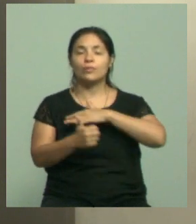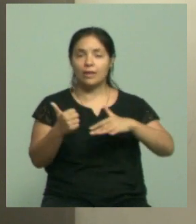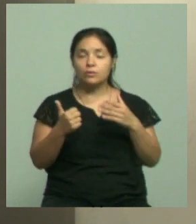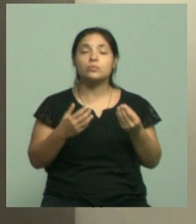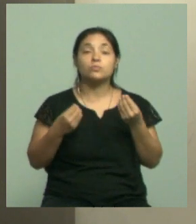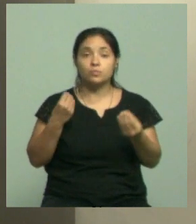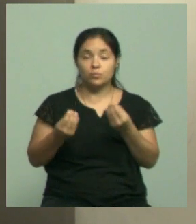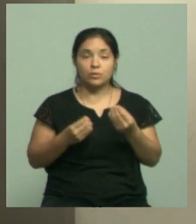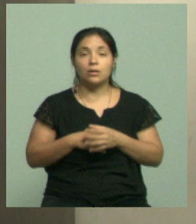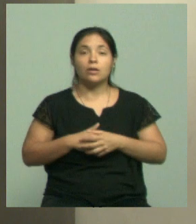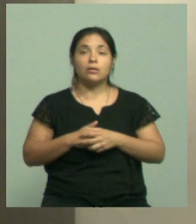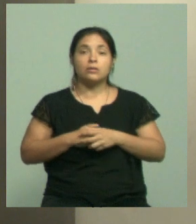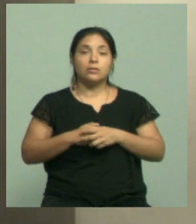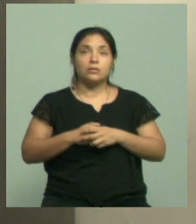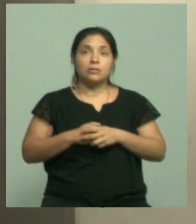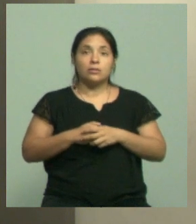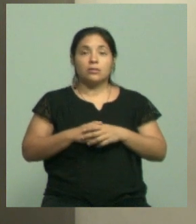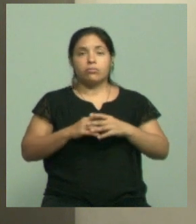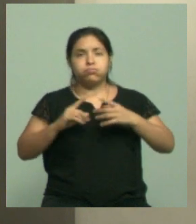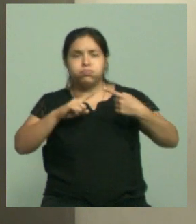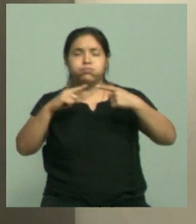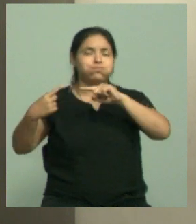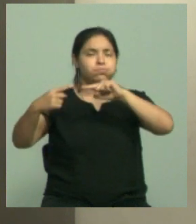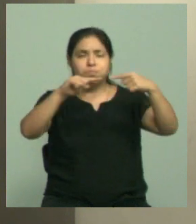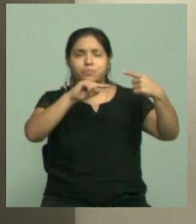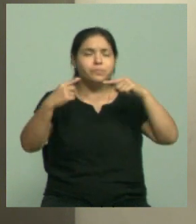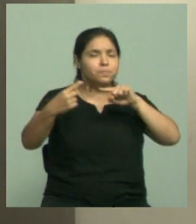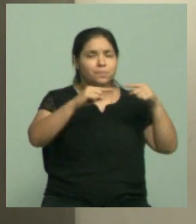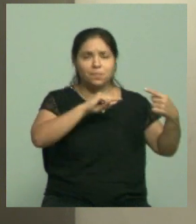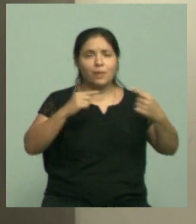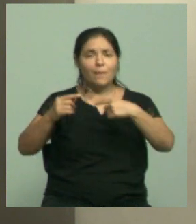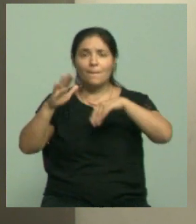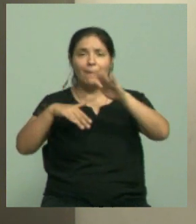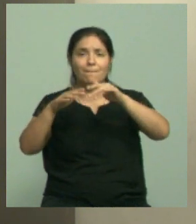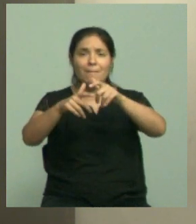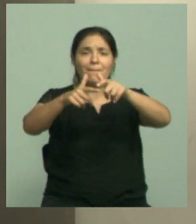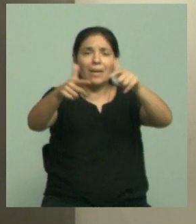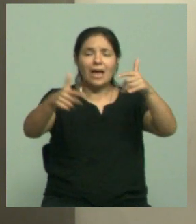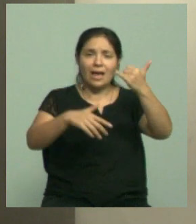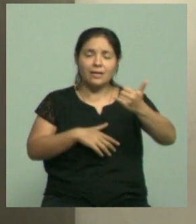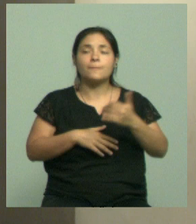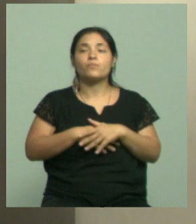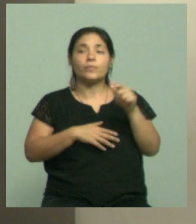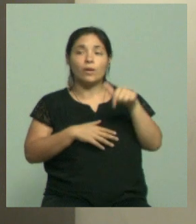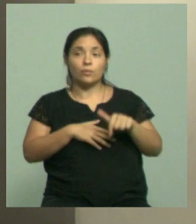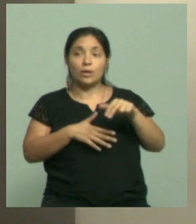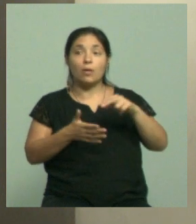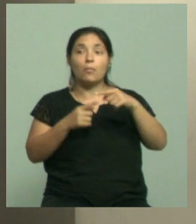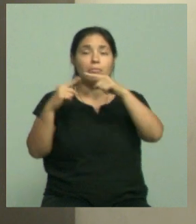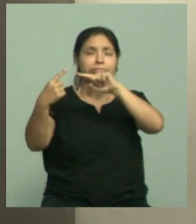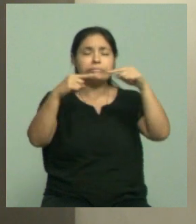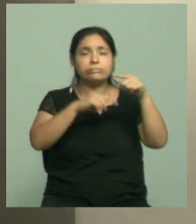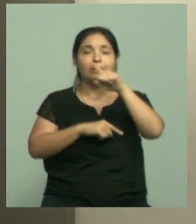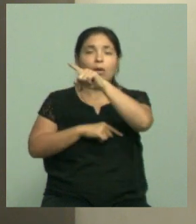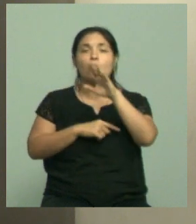cada vez tenemos más tensiones, y el principal punto de tensión en este momento es el conflicto que está aconteciendo entre Ucrania y